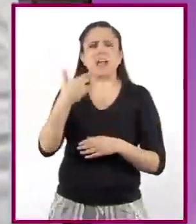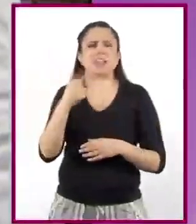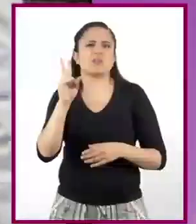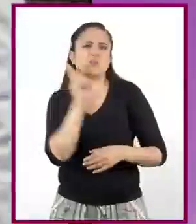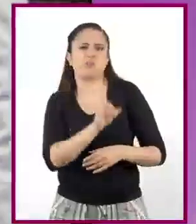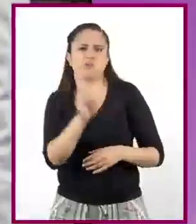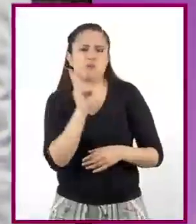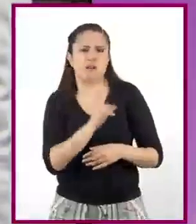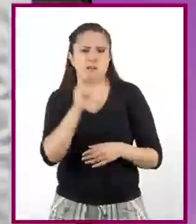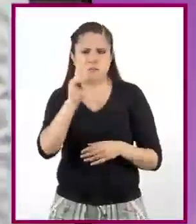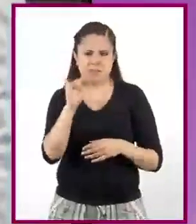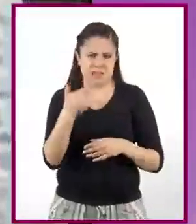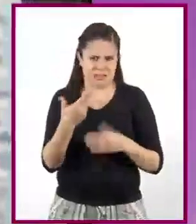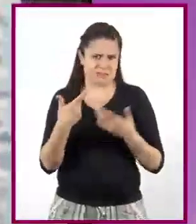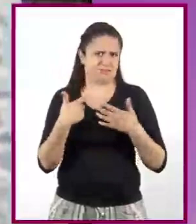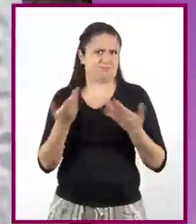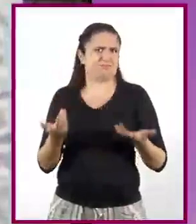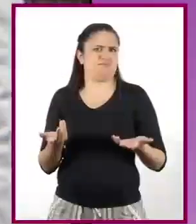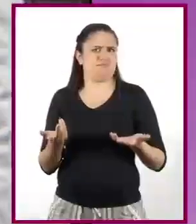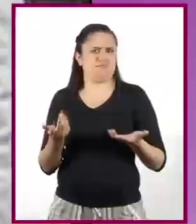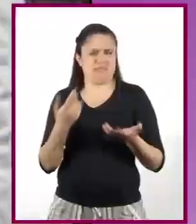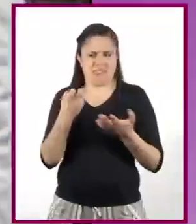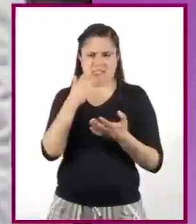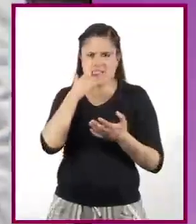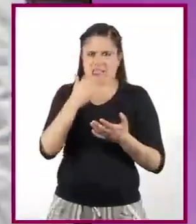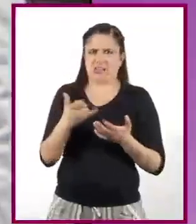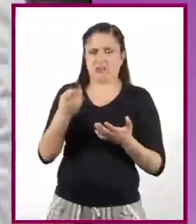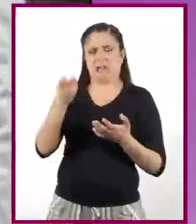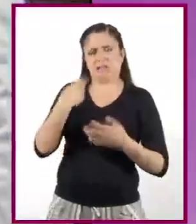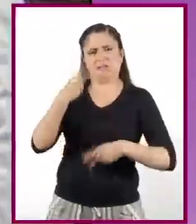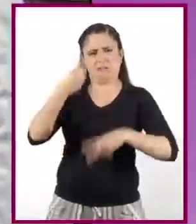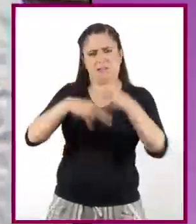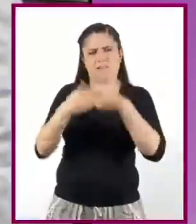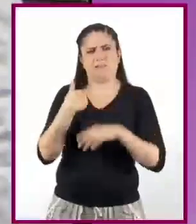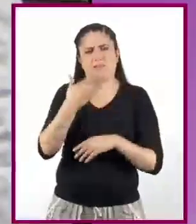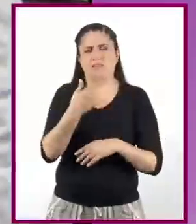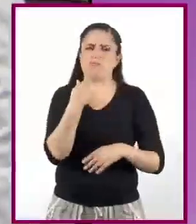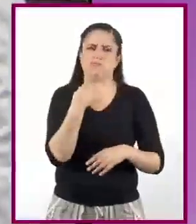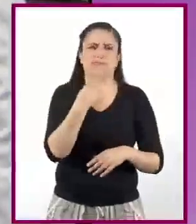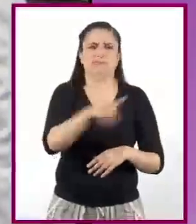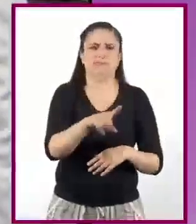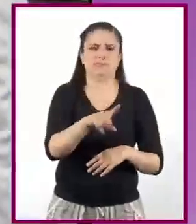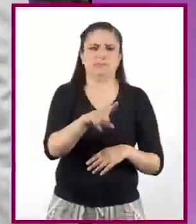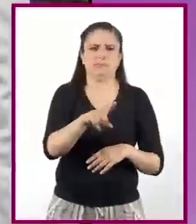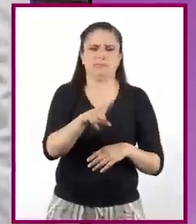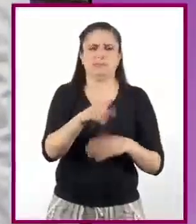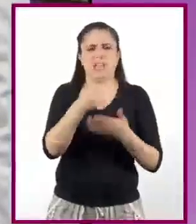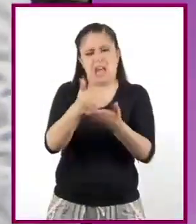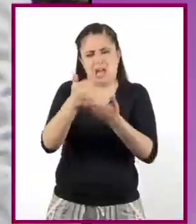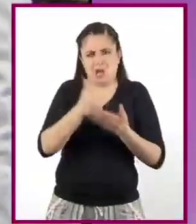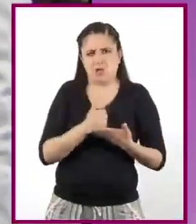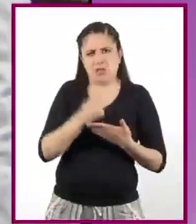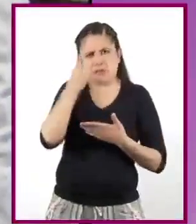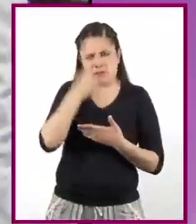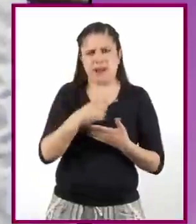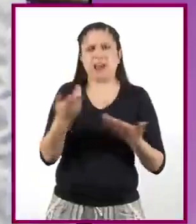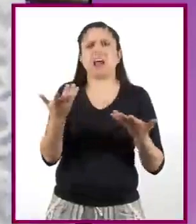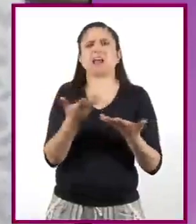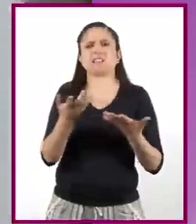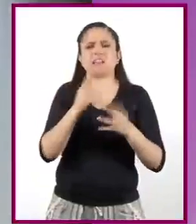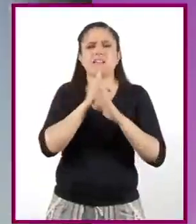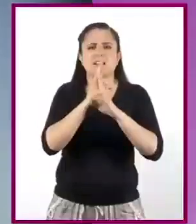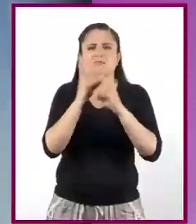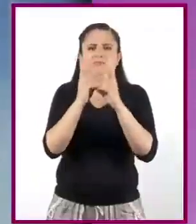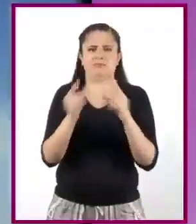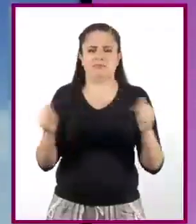VIH y la cual, bueno, es por eso que vengo a pedir una ayuda o una solvencia para